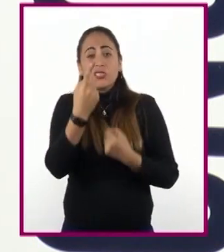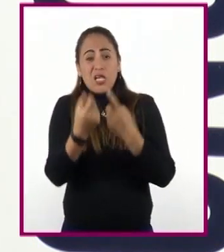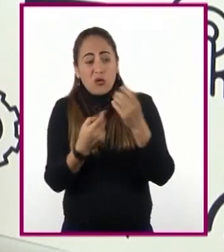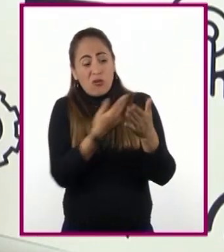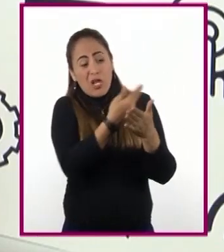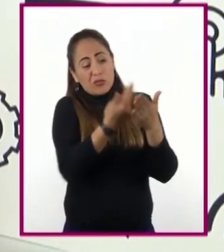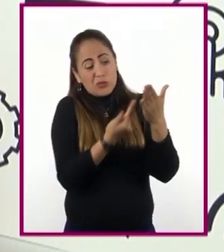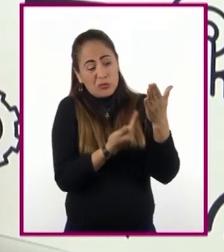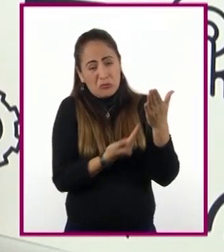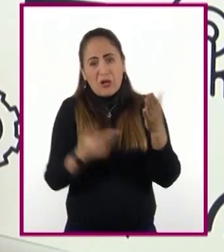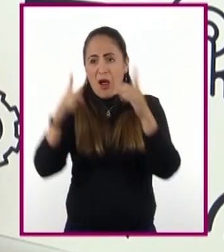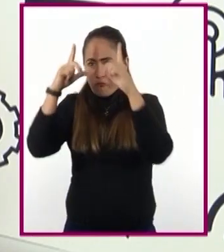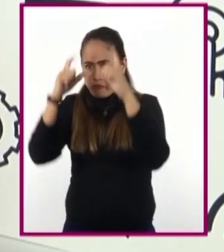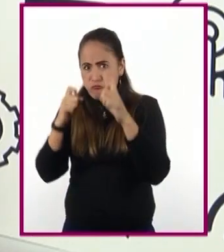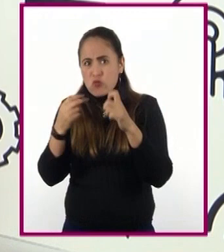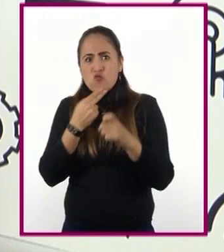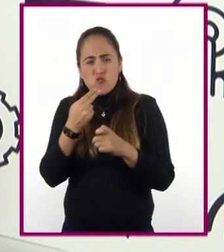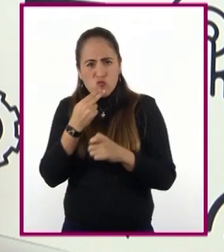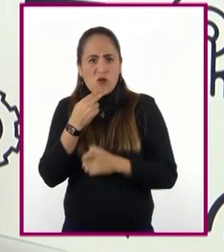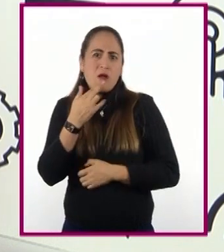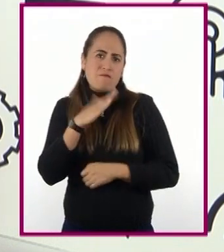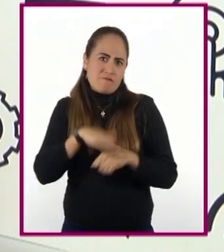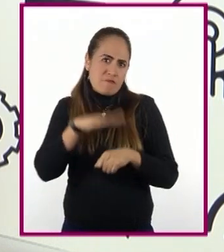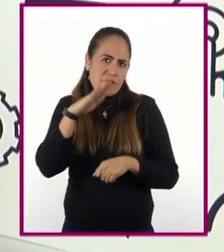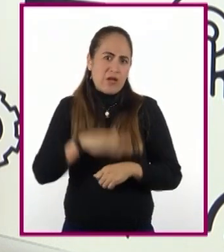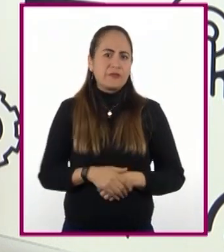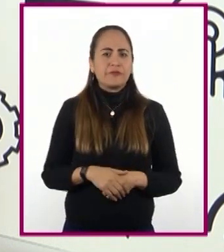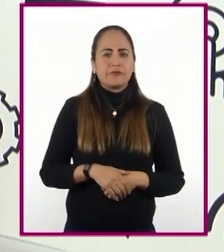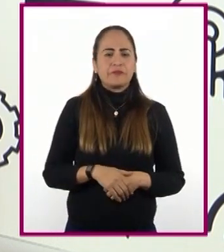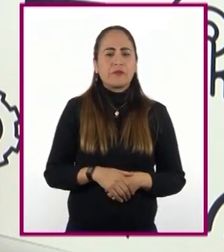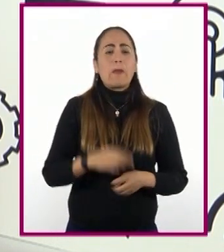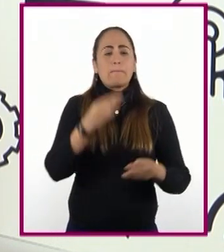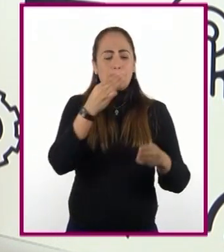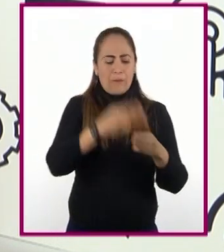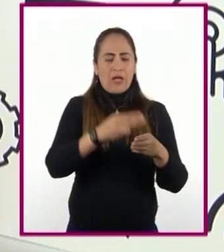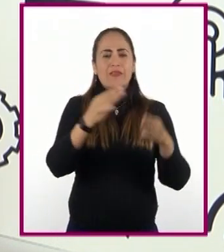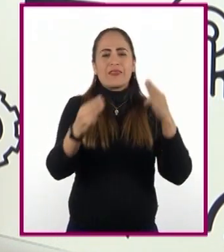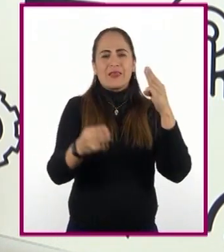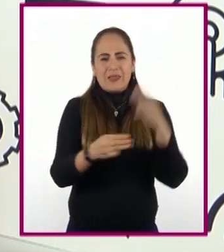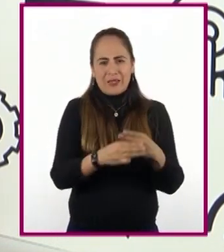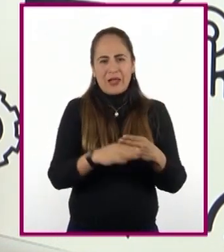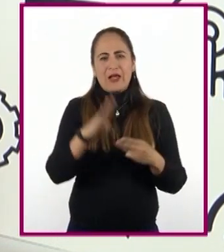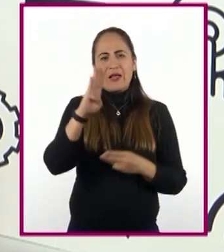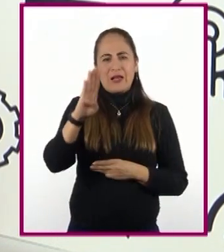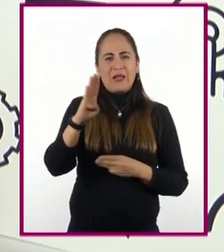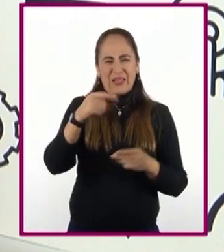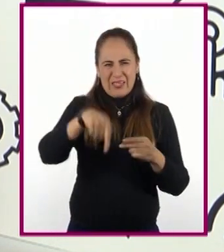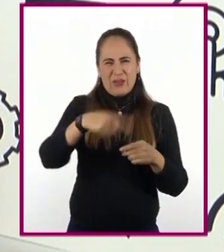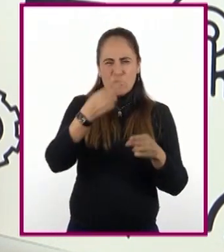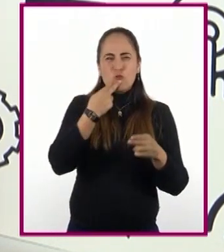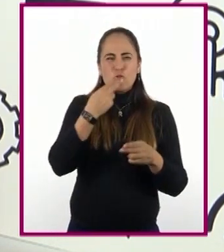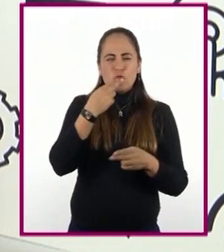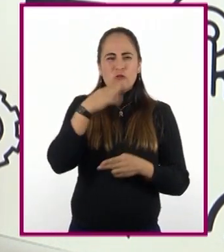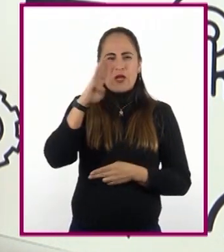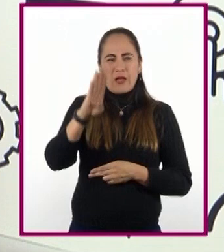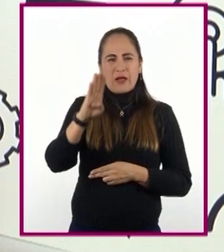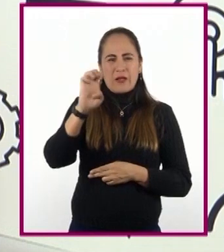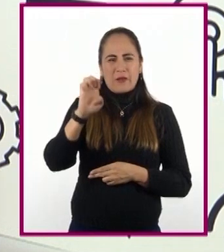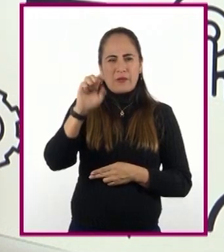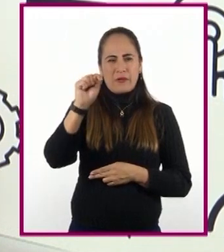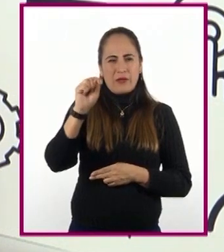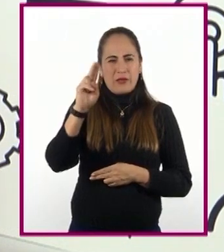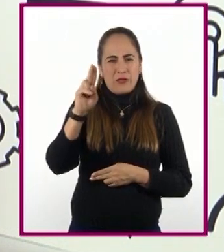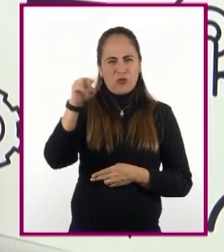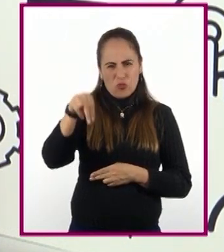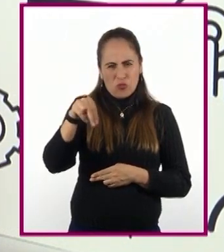pintura. El primer material fotosensible fue el llamado betún de Judea, que es una sustancia densa